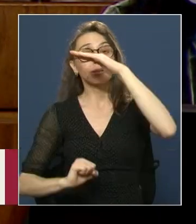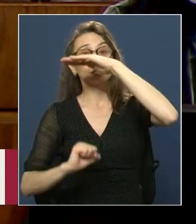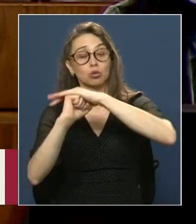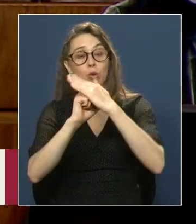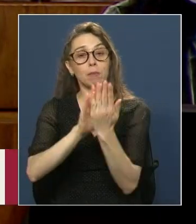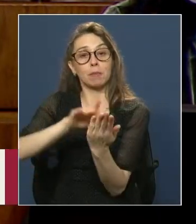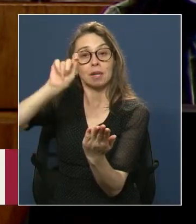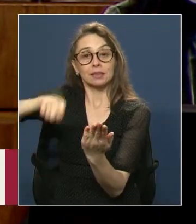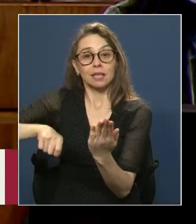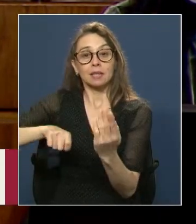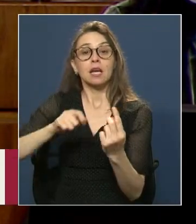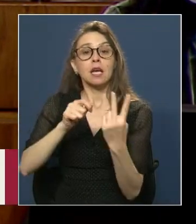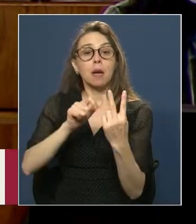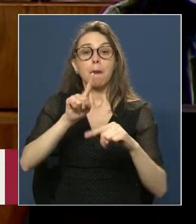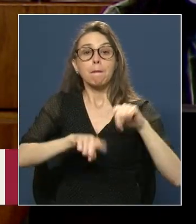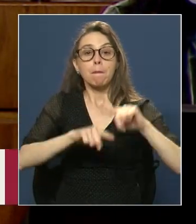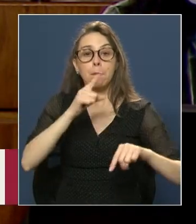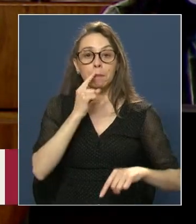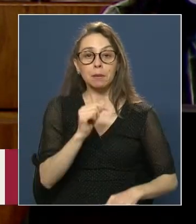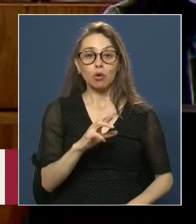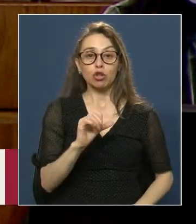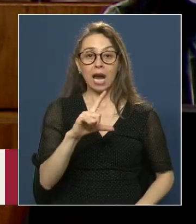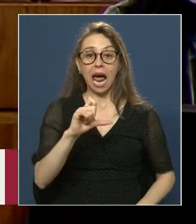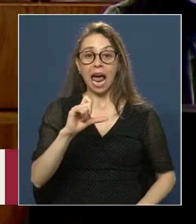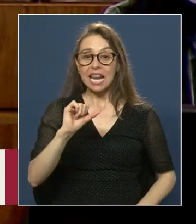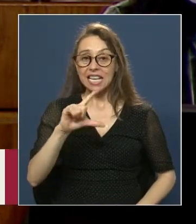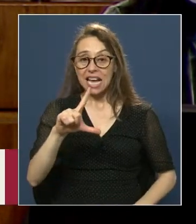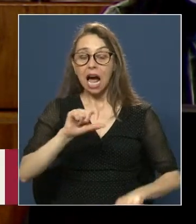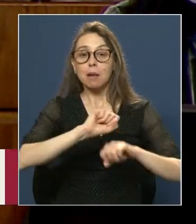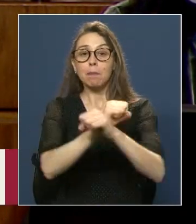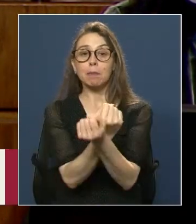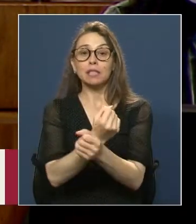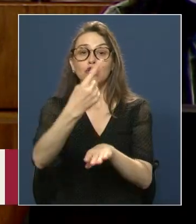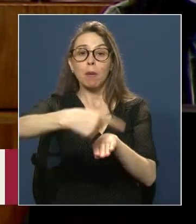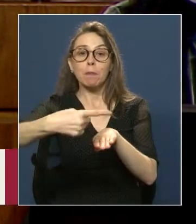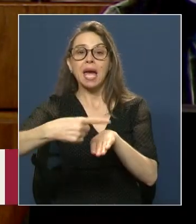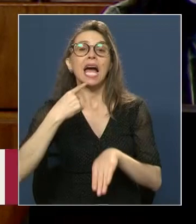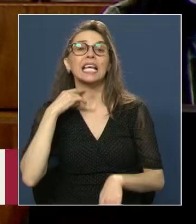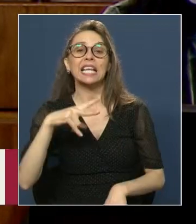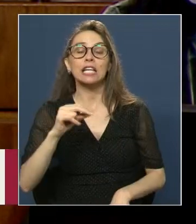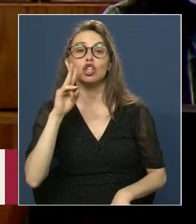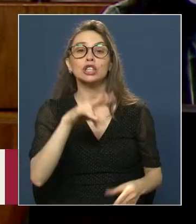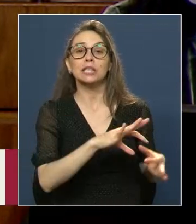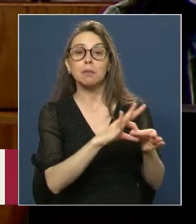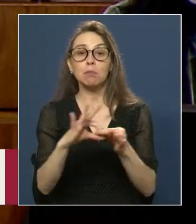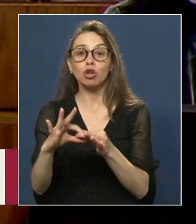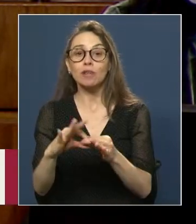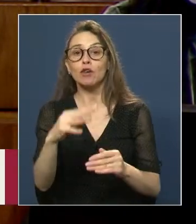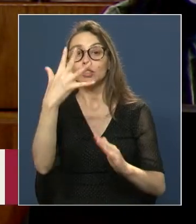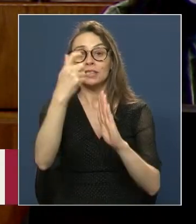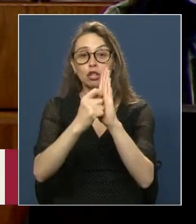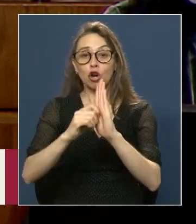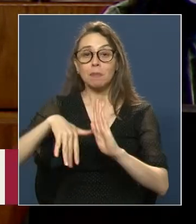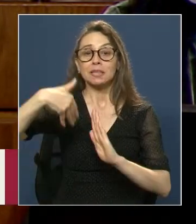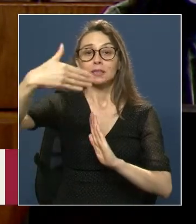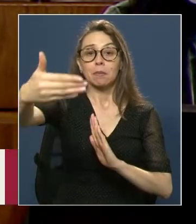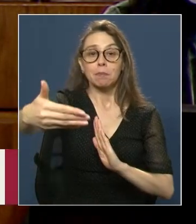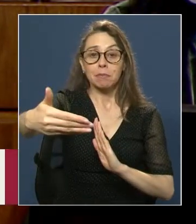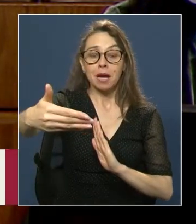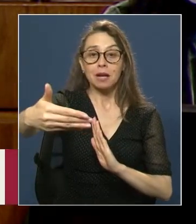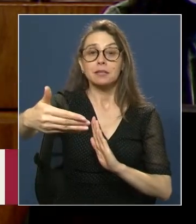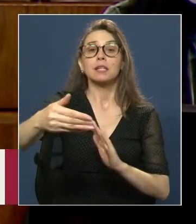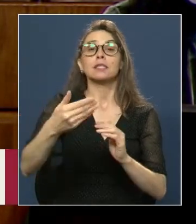que condena a los primos Tralcal, que estuvieron presos en el caso de Peaje Quino sin razón y en al menos 5 meses más que